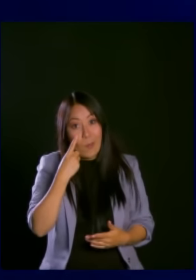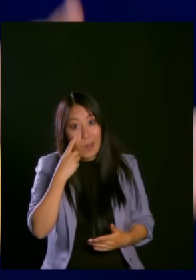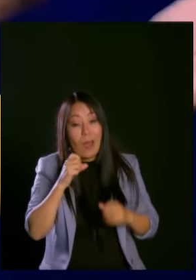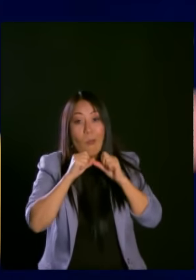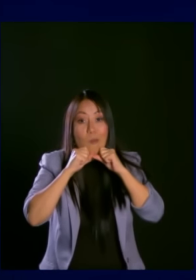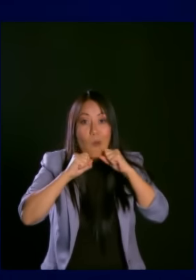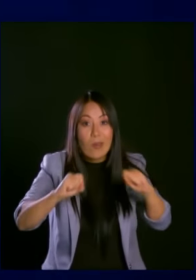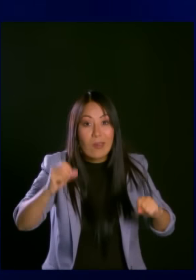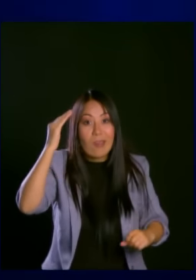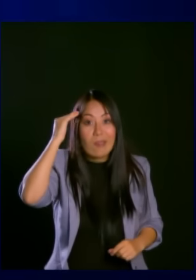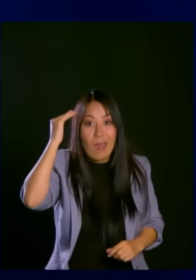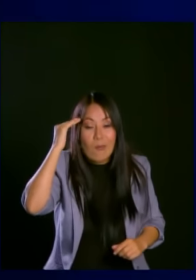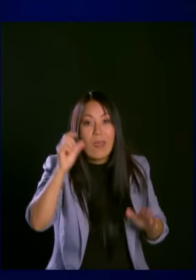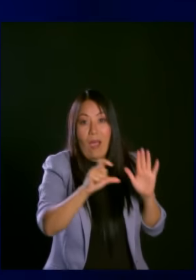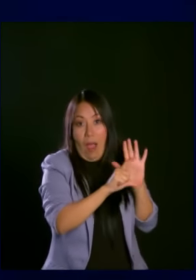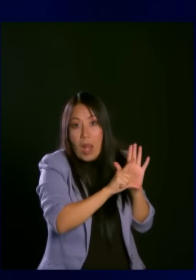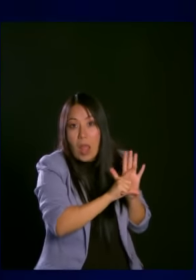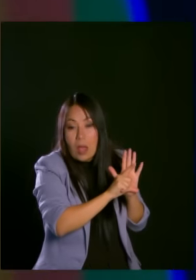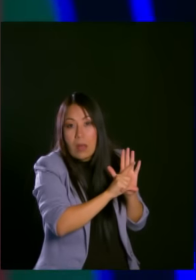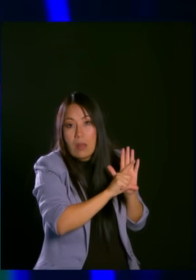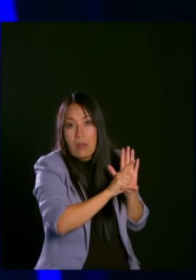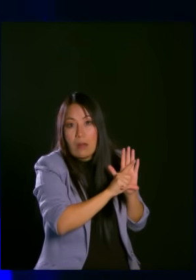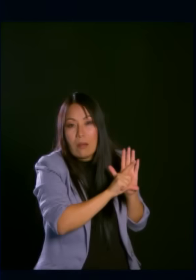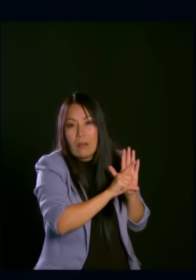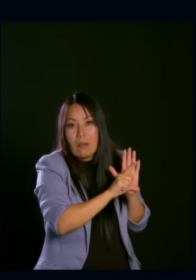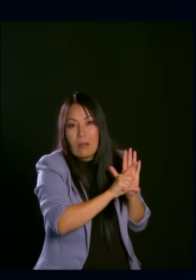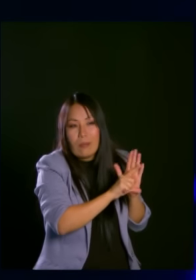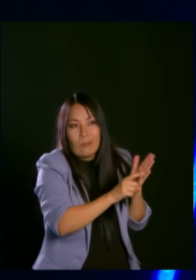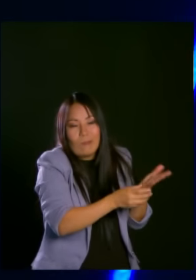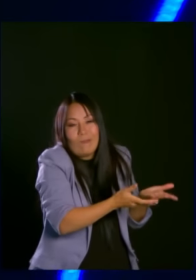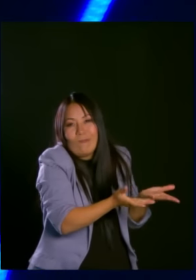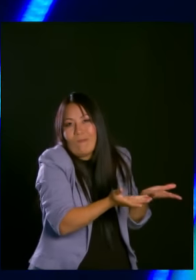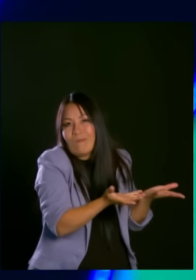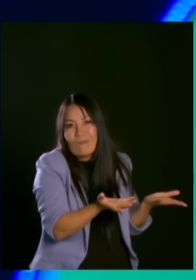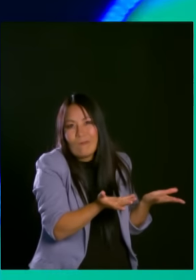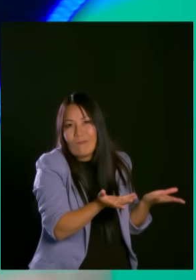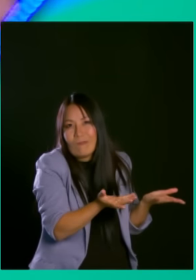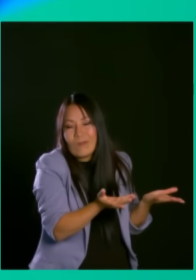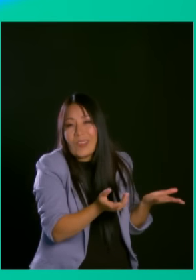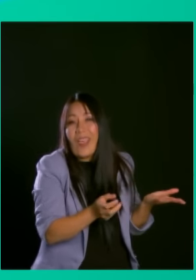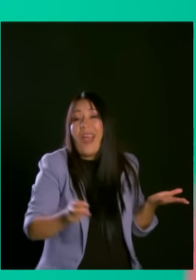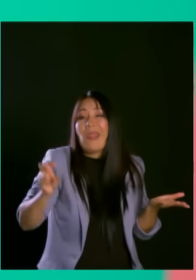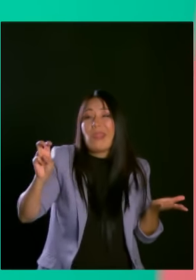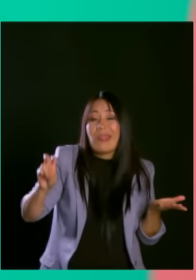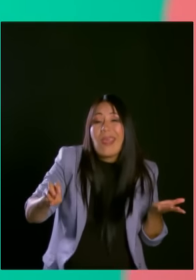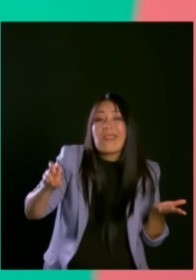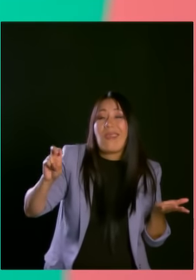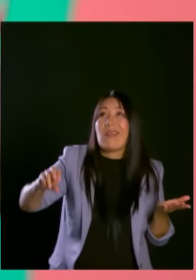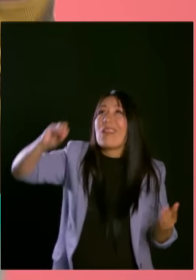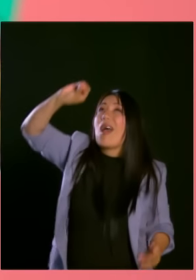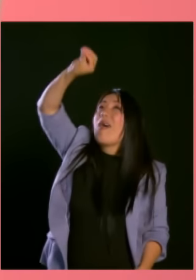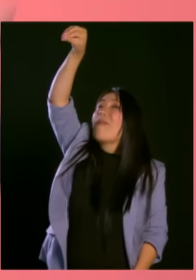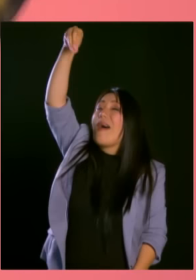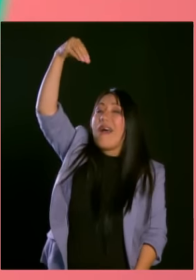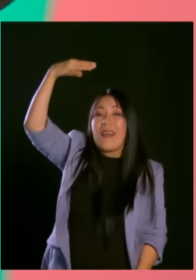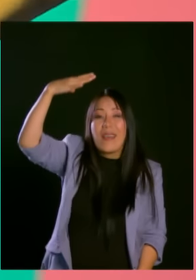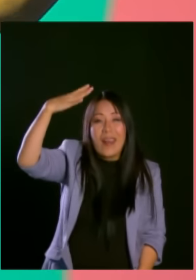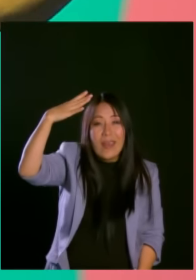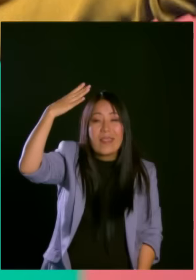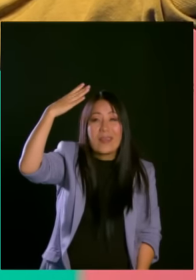que la ley que le habían dado no podía lograr nada. Él mismo sabía que lo que necesitaba